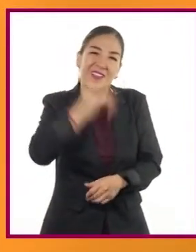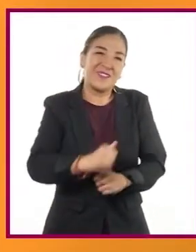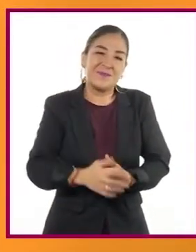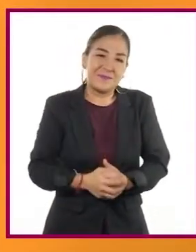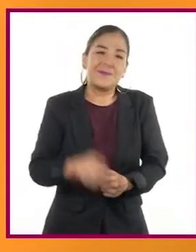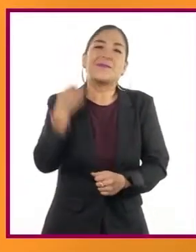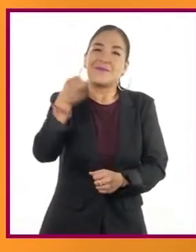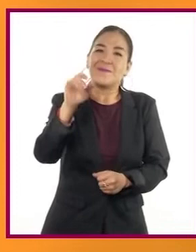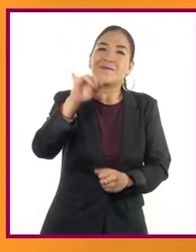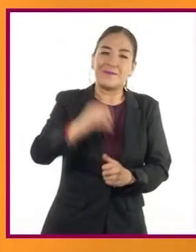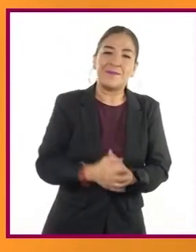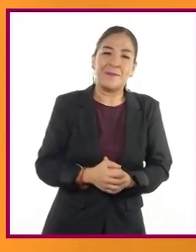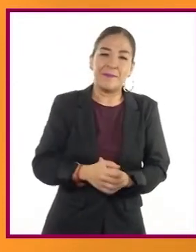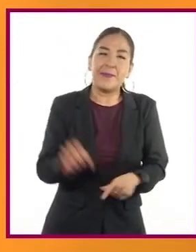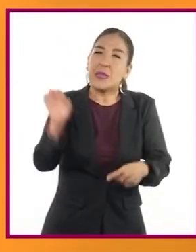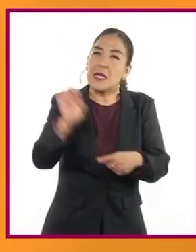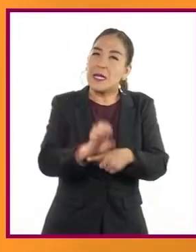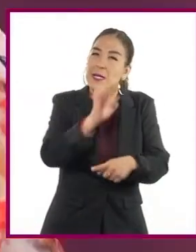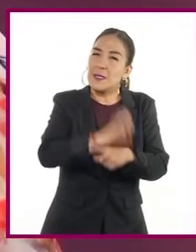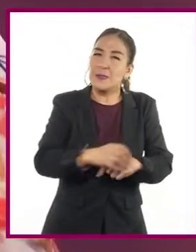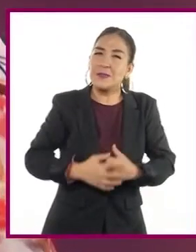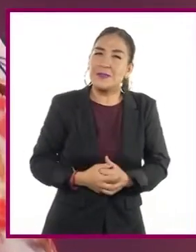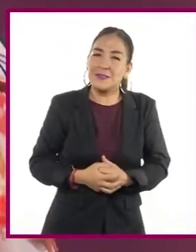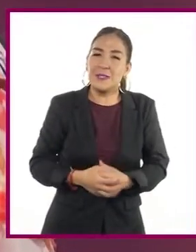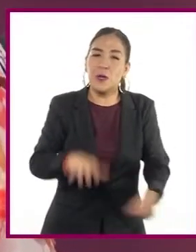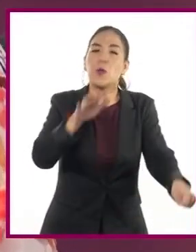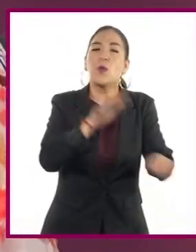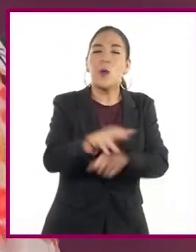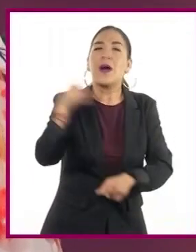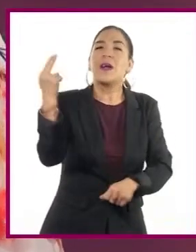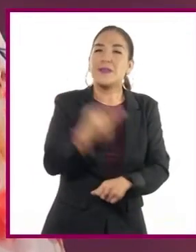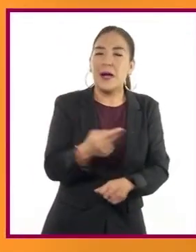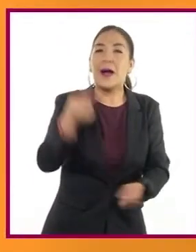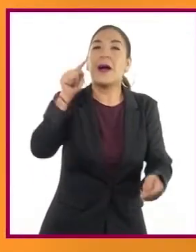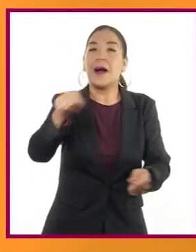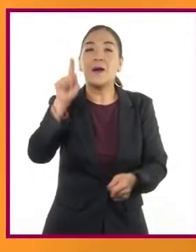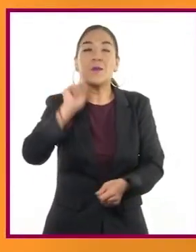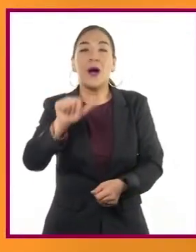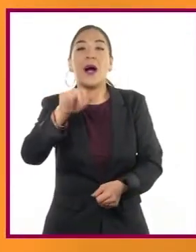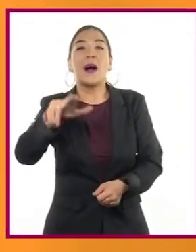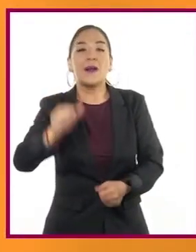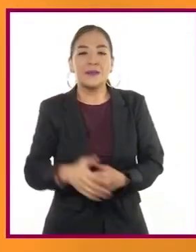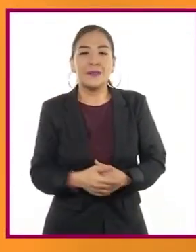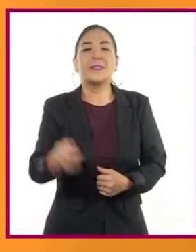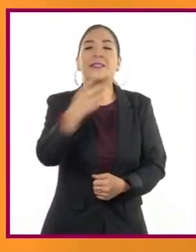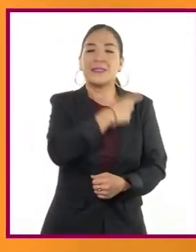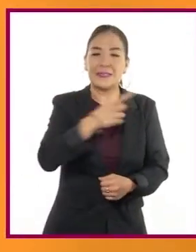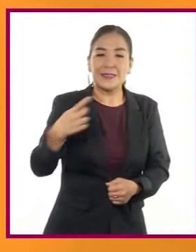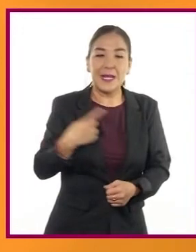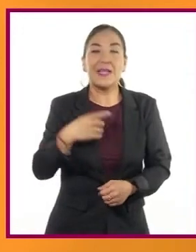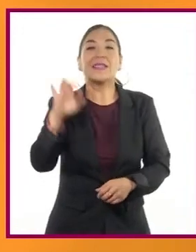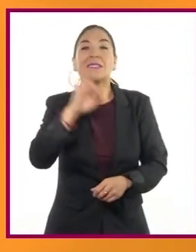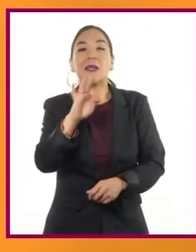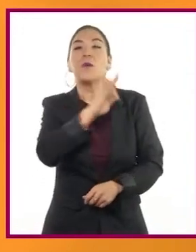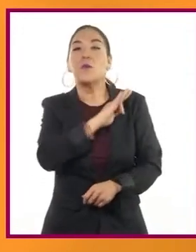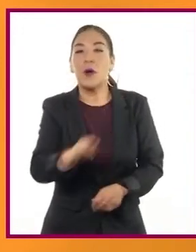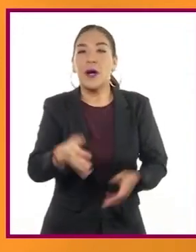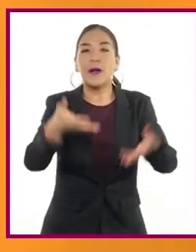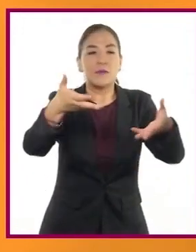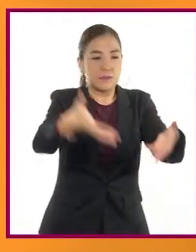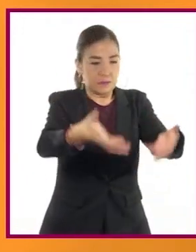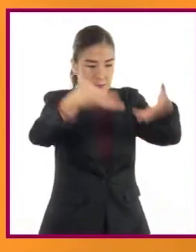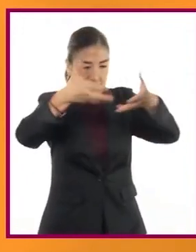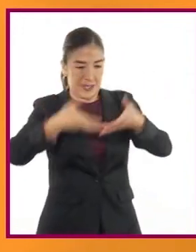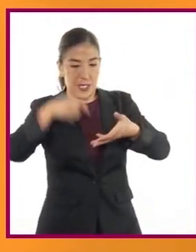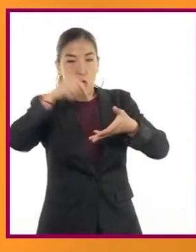Ajá. Entonces, la necesidad insatisfecha de Ana es contar con la posibilidad de recibir su